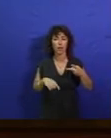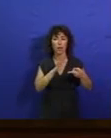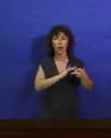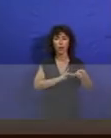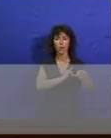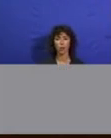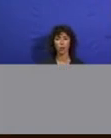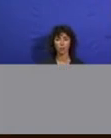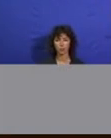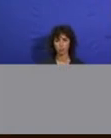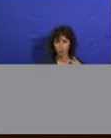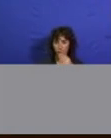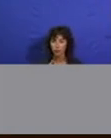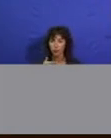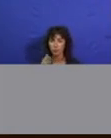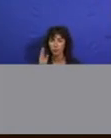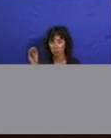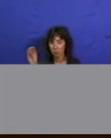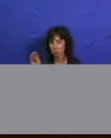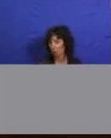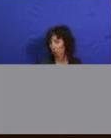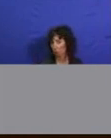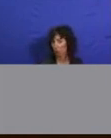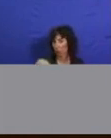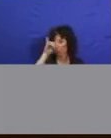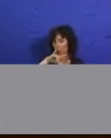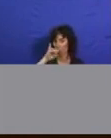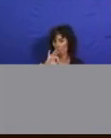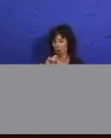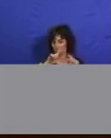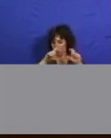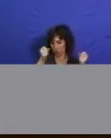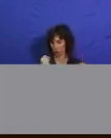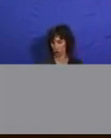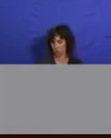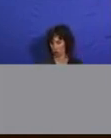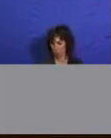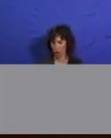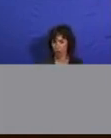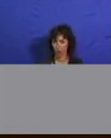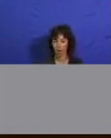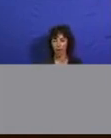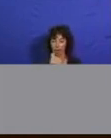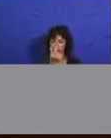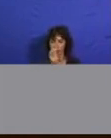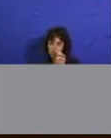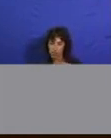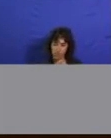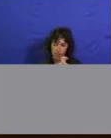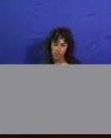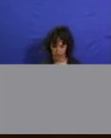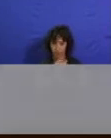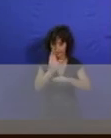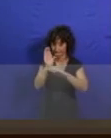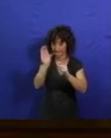al gobierno de Canarias o a todas aquellas instituciones para buscar esa ficha financiera. O lo que le pido es,